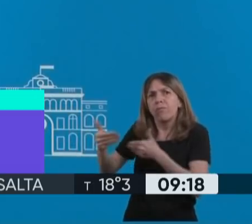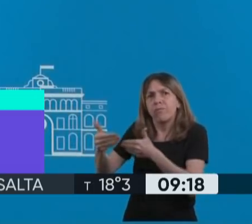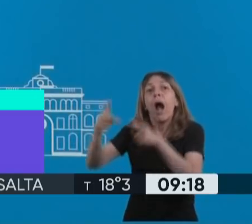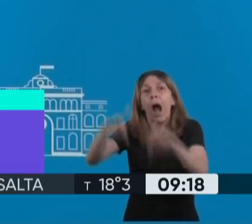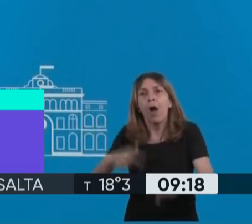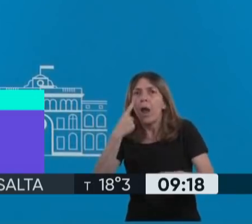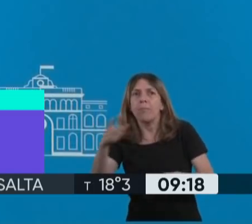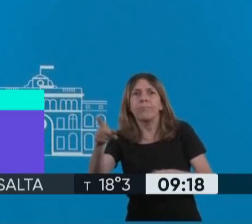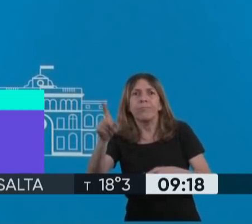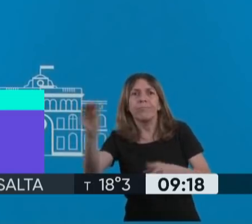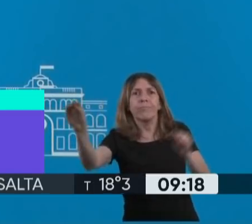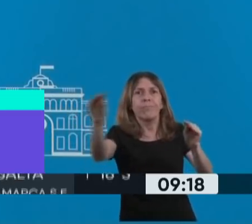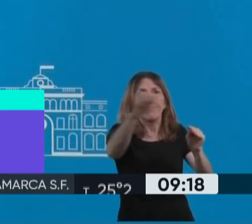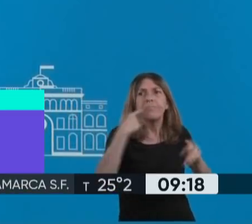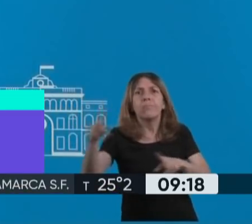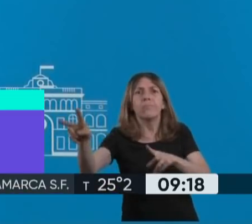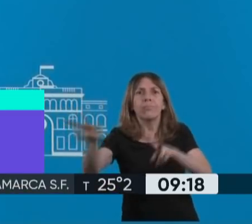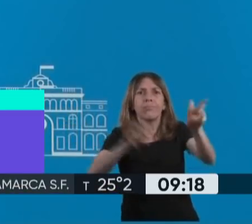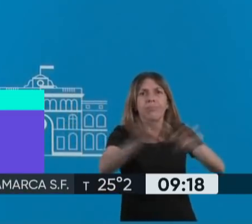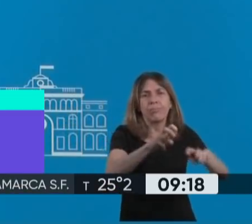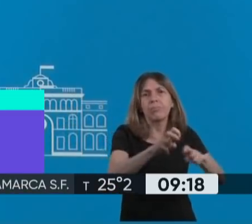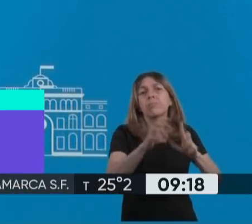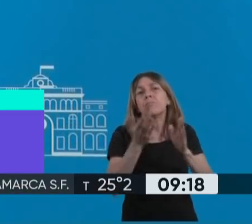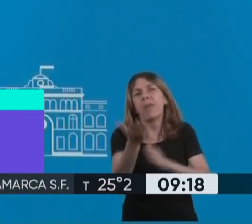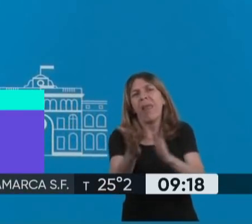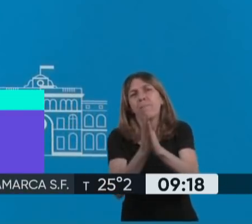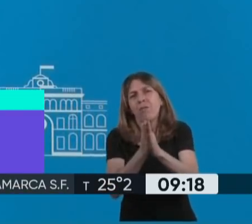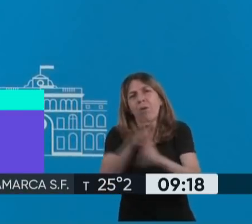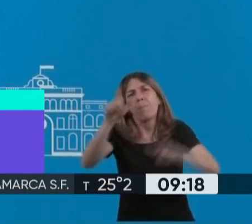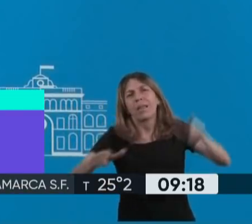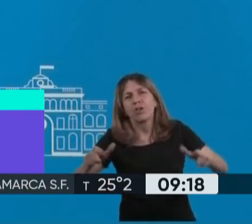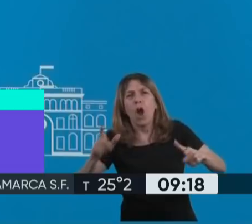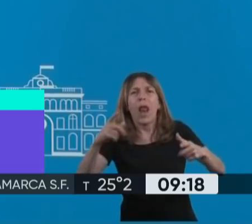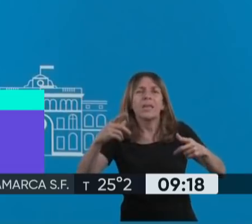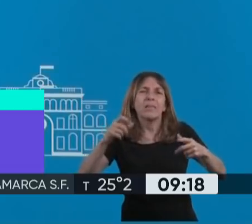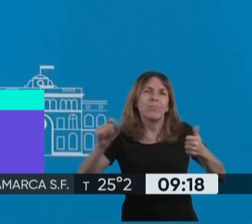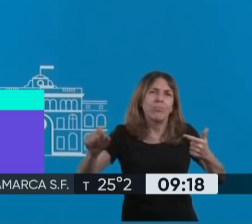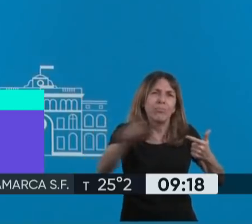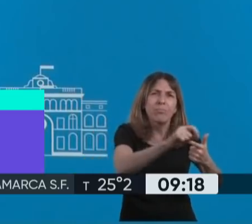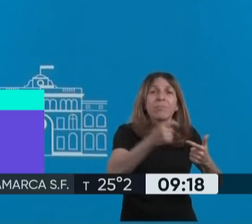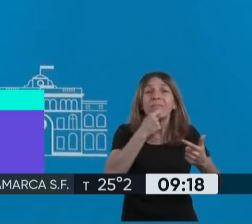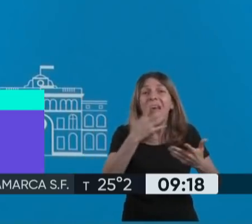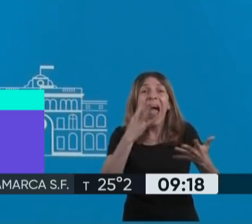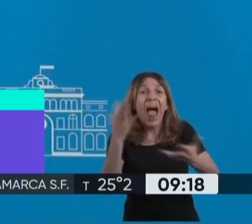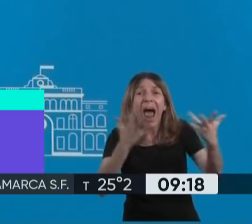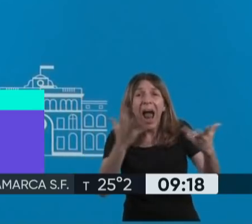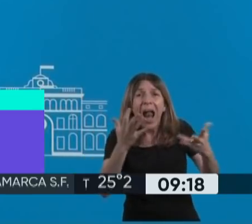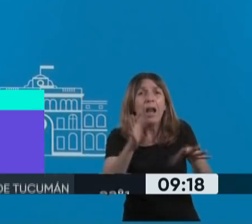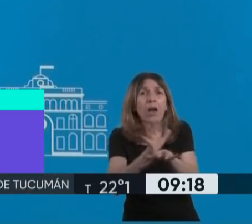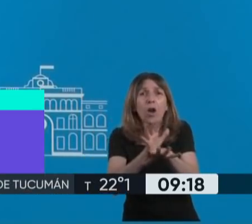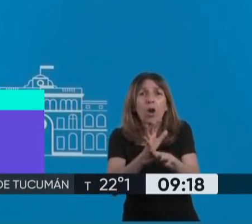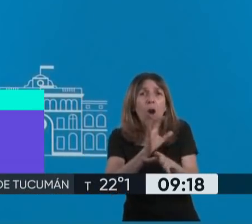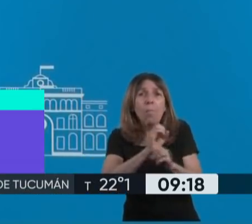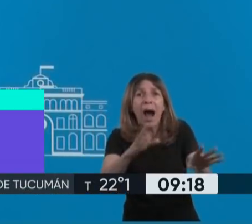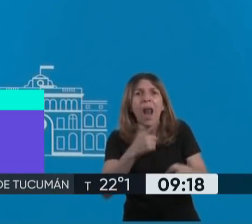este momento y le pedimos, por favor, a todos los contribuyentes, a todos los usuarios que denuncien permanentemente en el